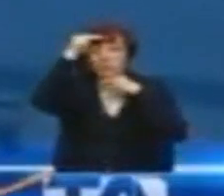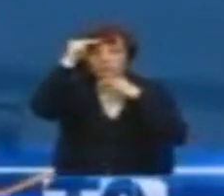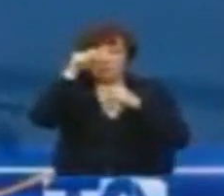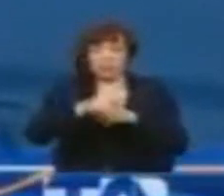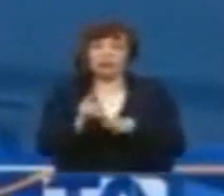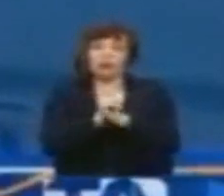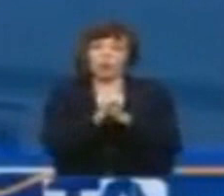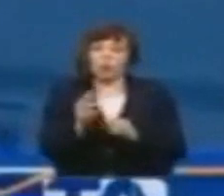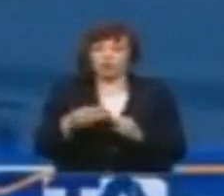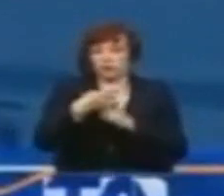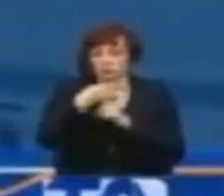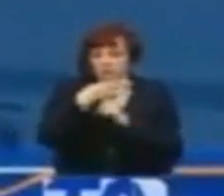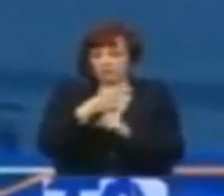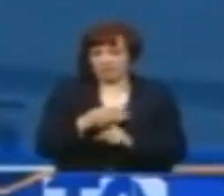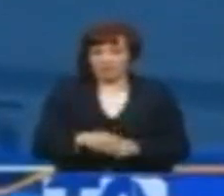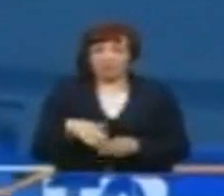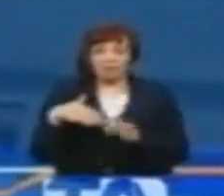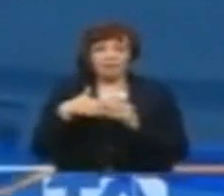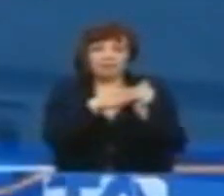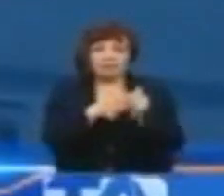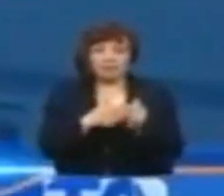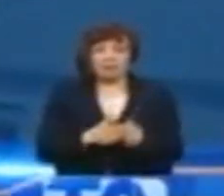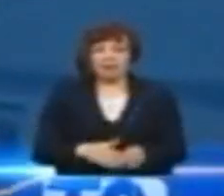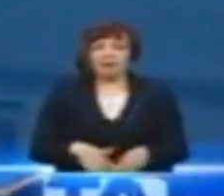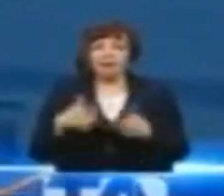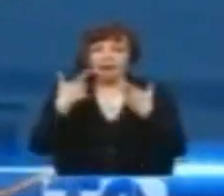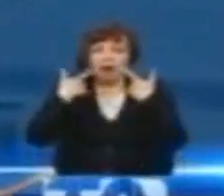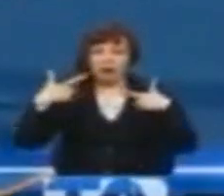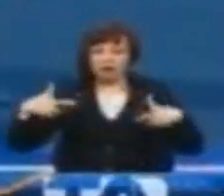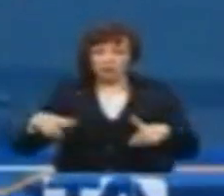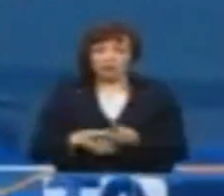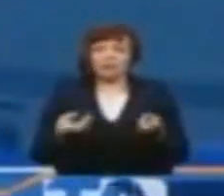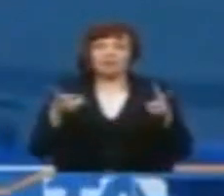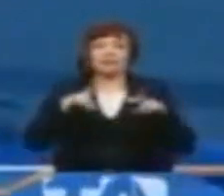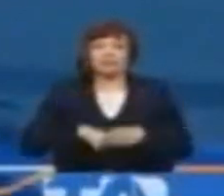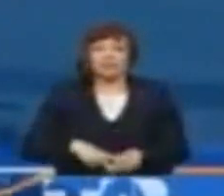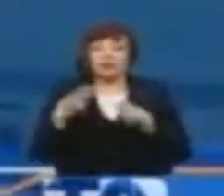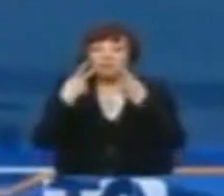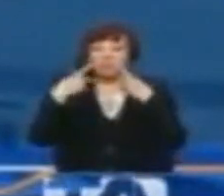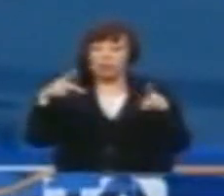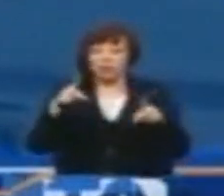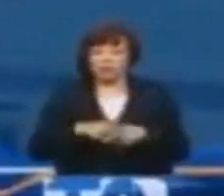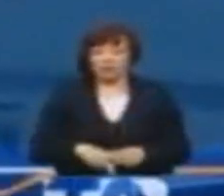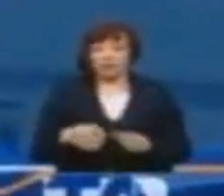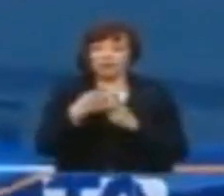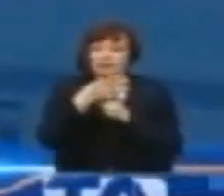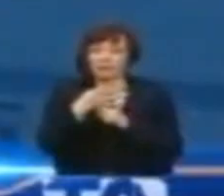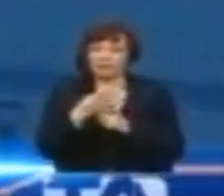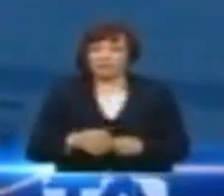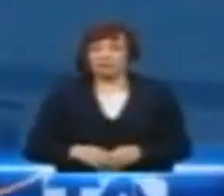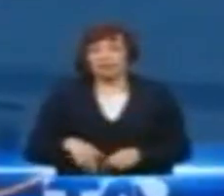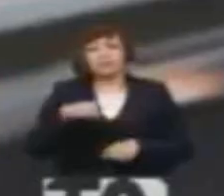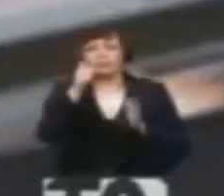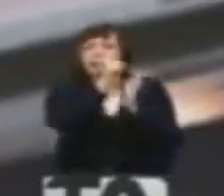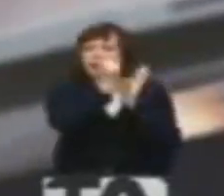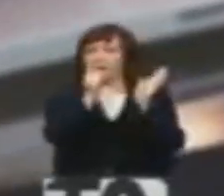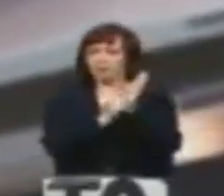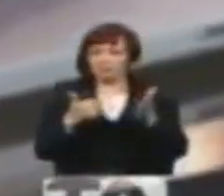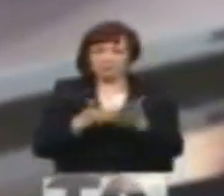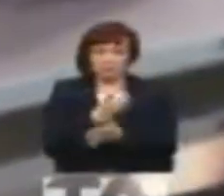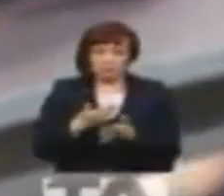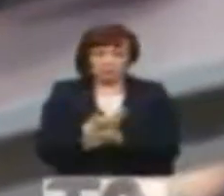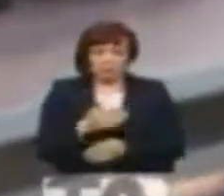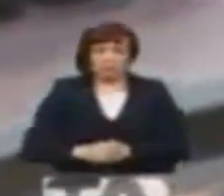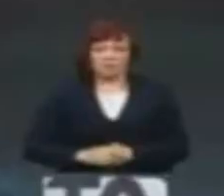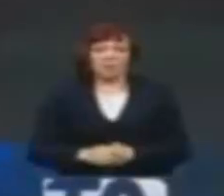uso de redes, por una guía de lenguaje en redes, publicaciones en redes, agenda de medios y un denominado